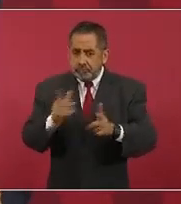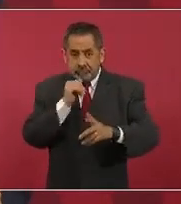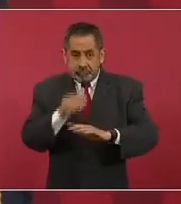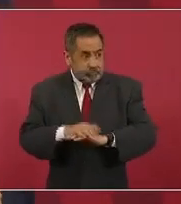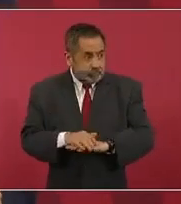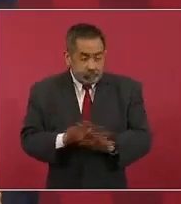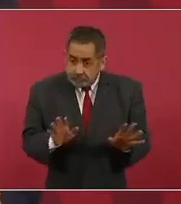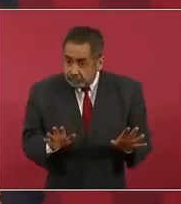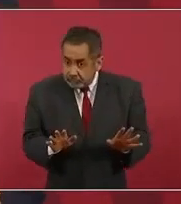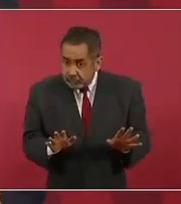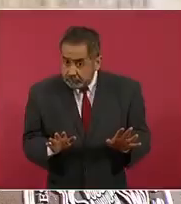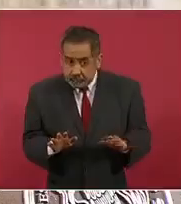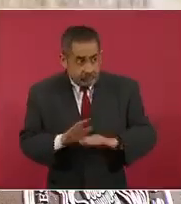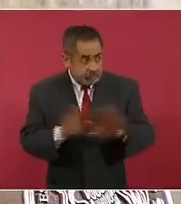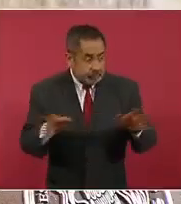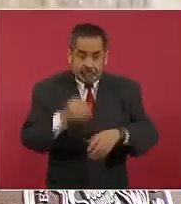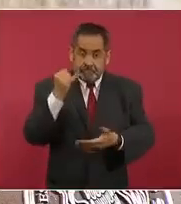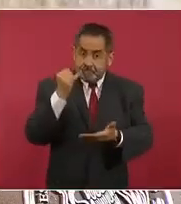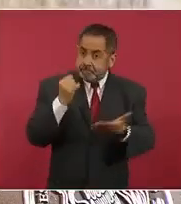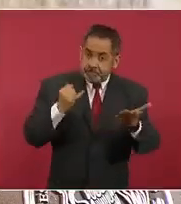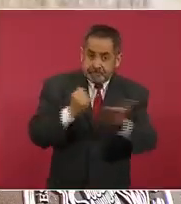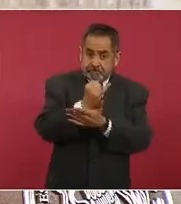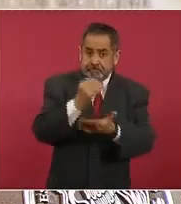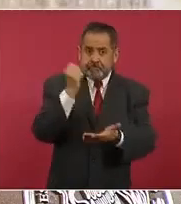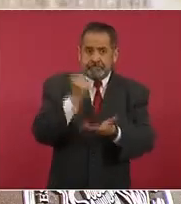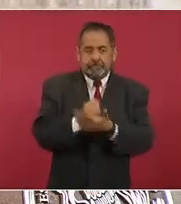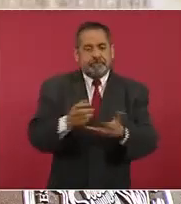Por eso, por eso hace falta una reforma.